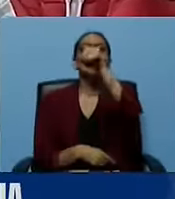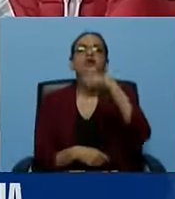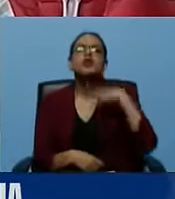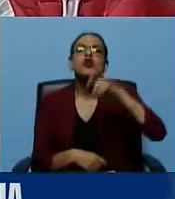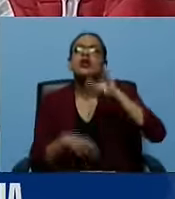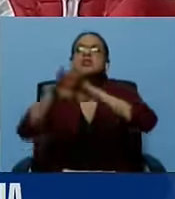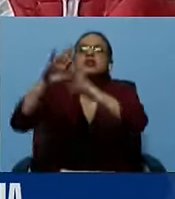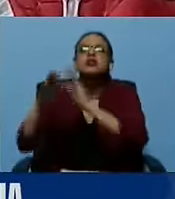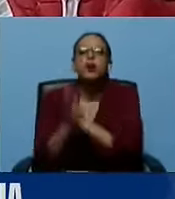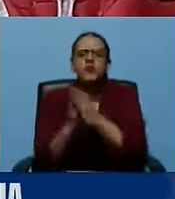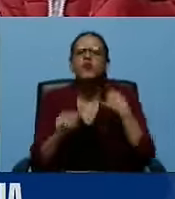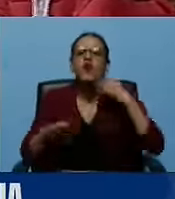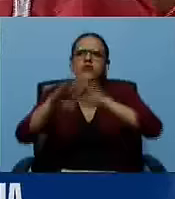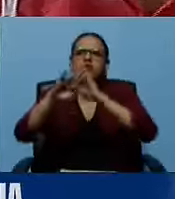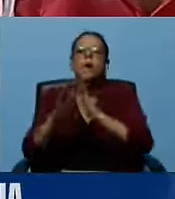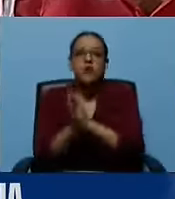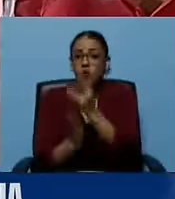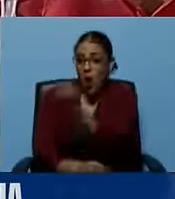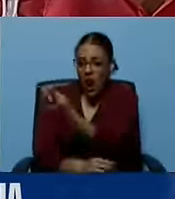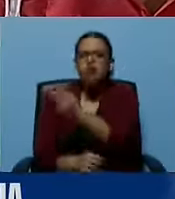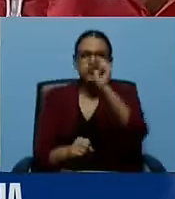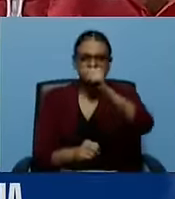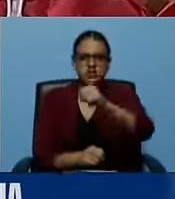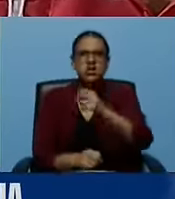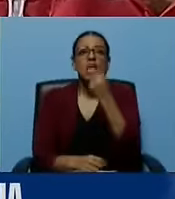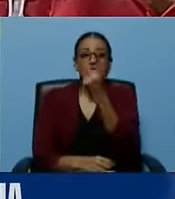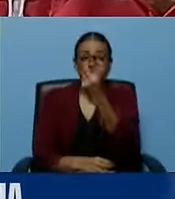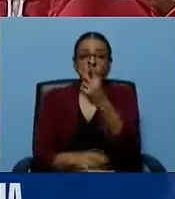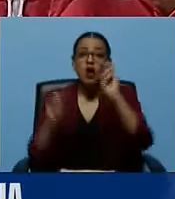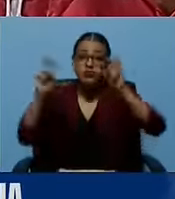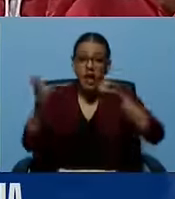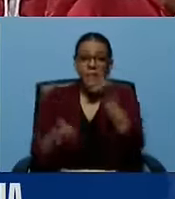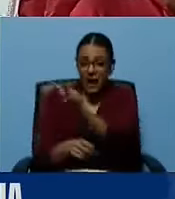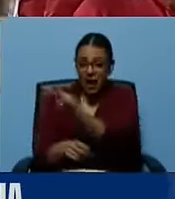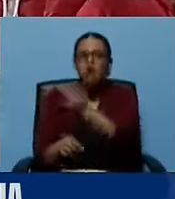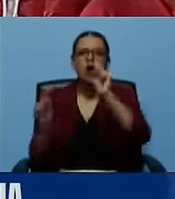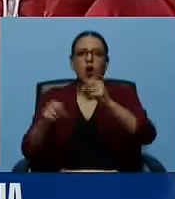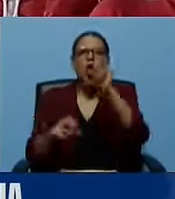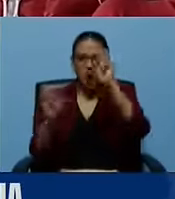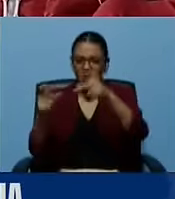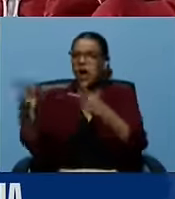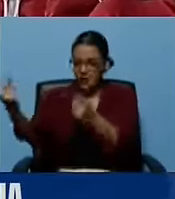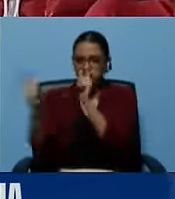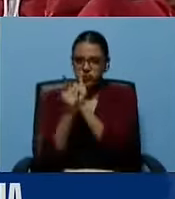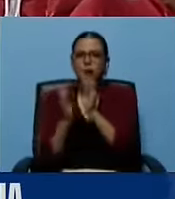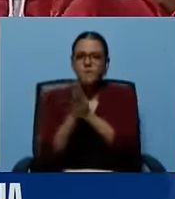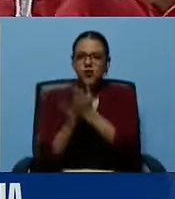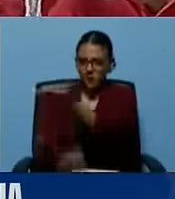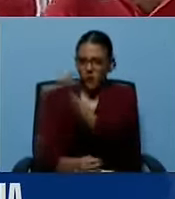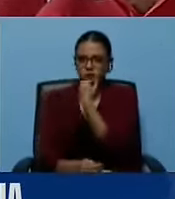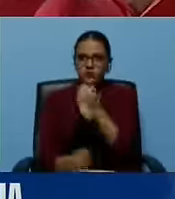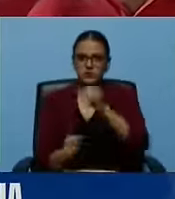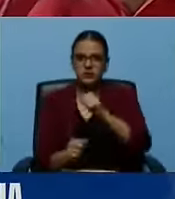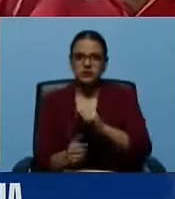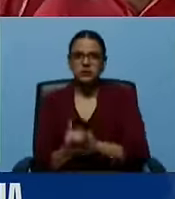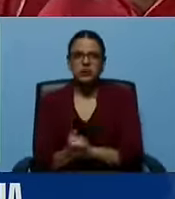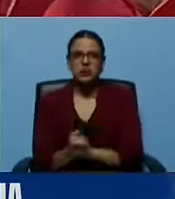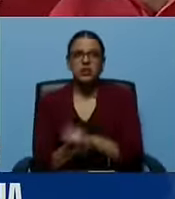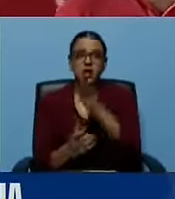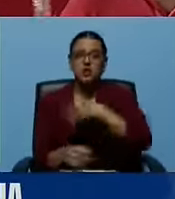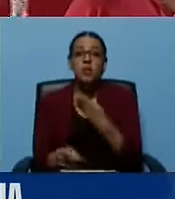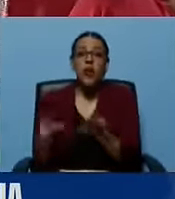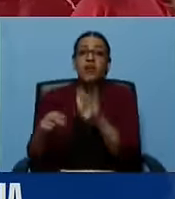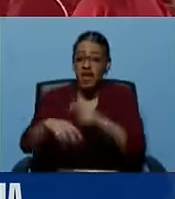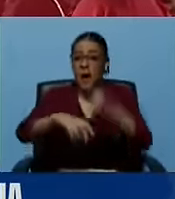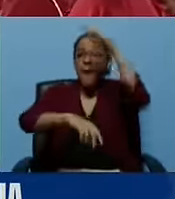Nicolás. Las dos. Son dos temas diferentes. Venga para acá, pues. Vamos a ver si puede brincar por